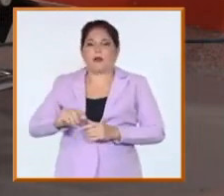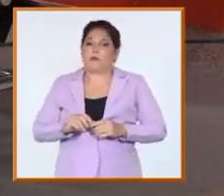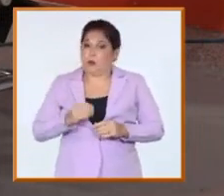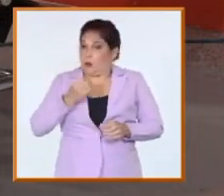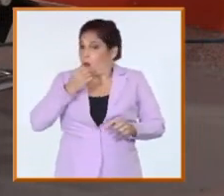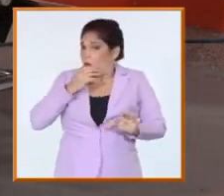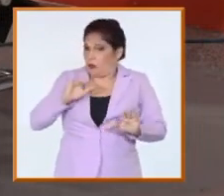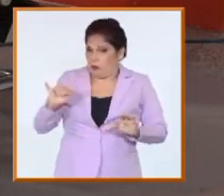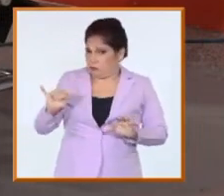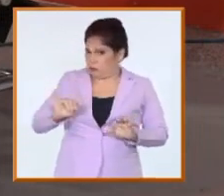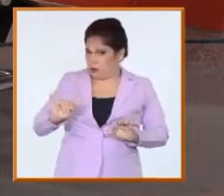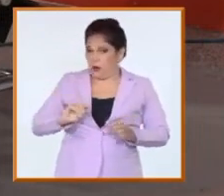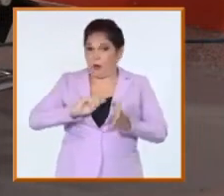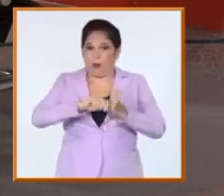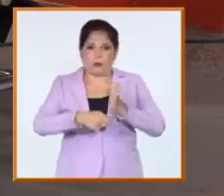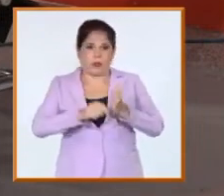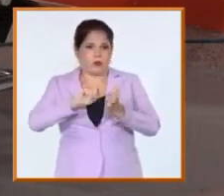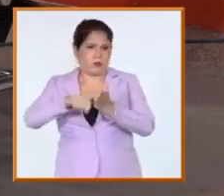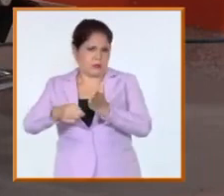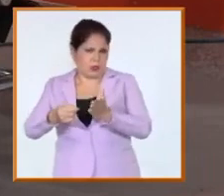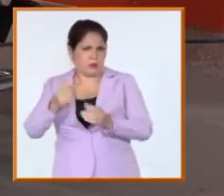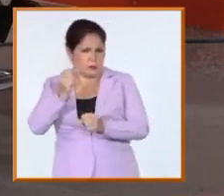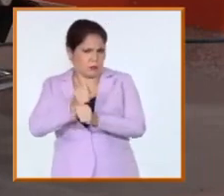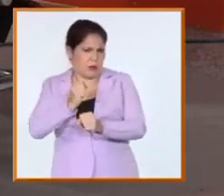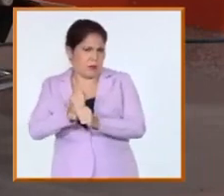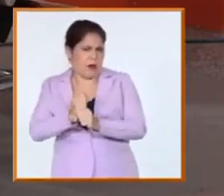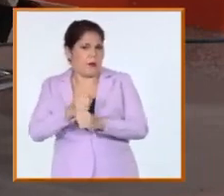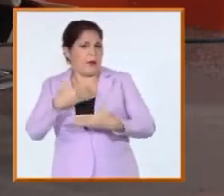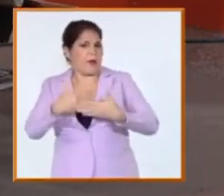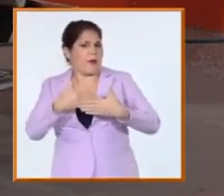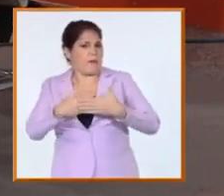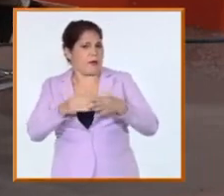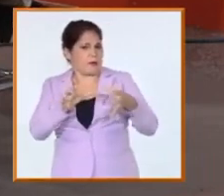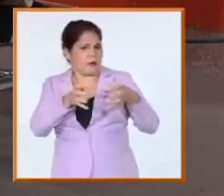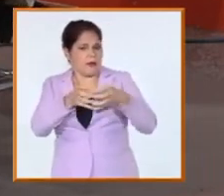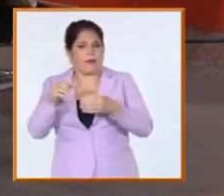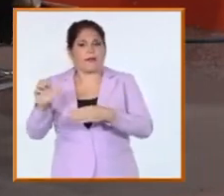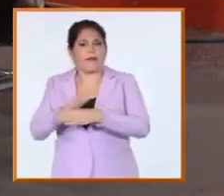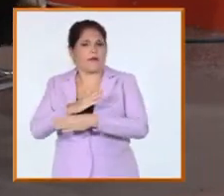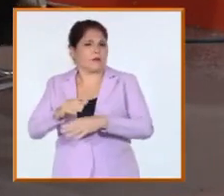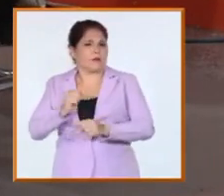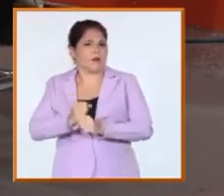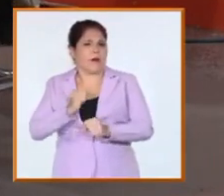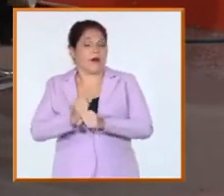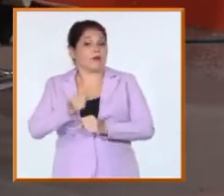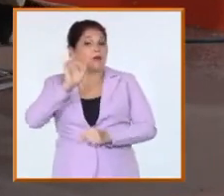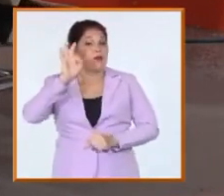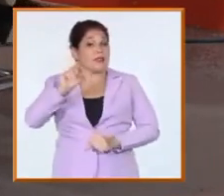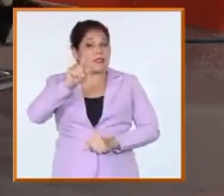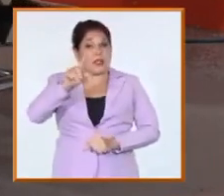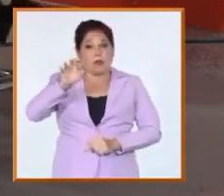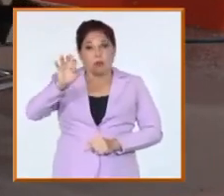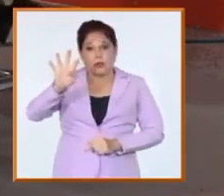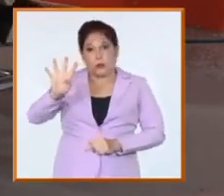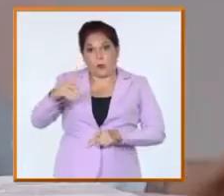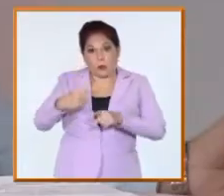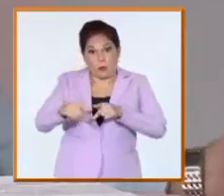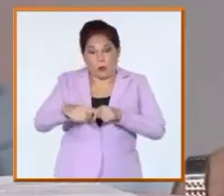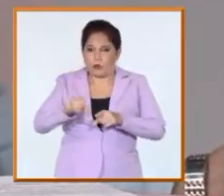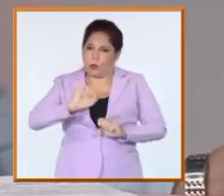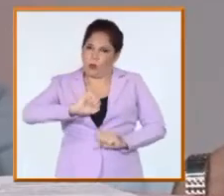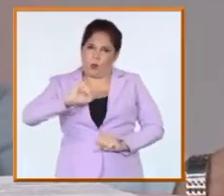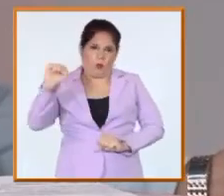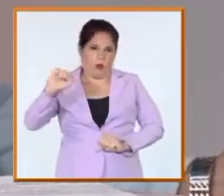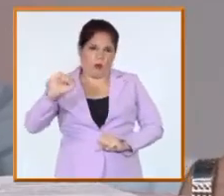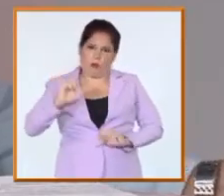con trabajadores por cuenta propia o con cooperativas trabajando en diferentes producciones y